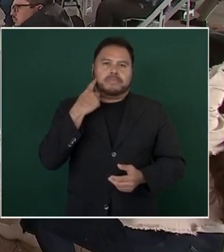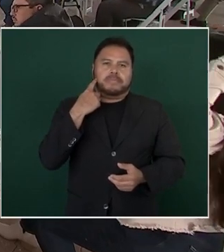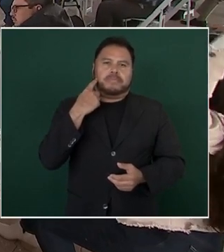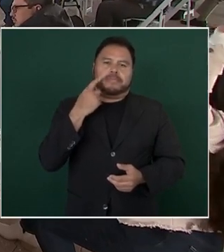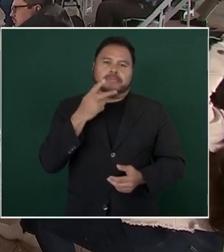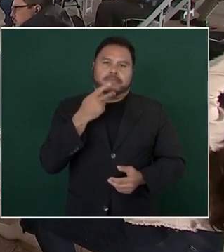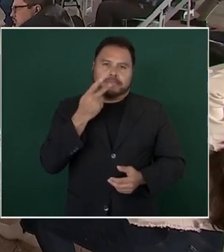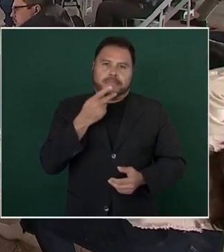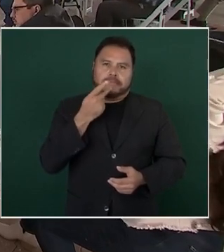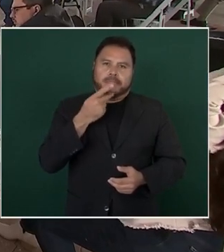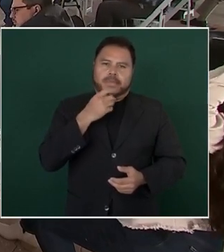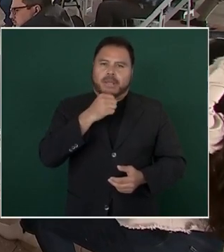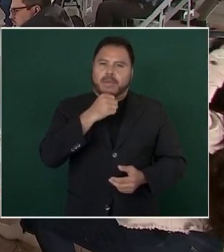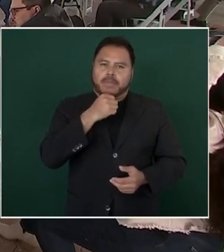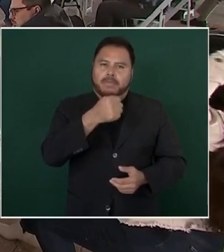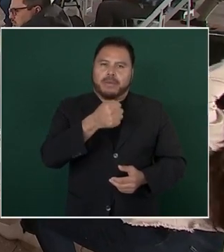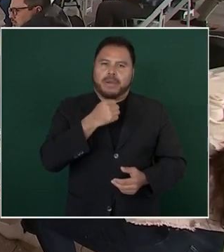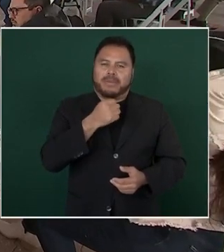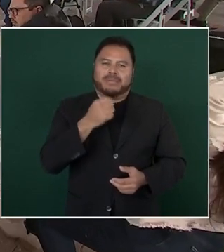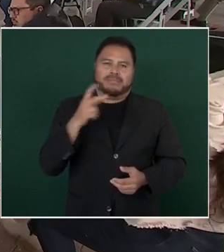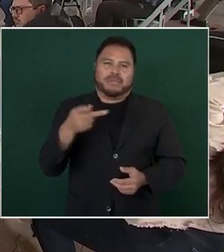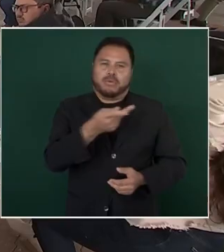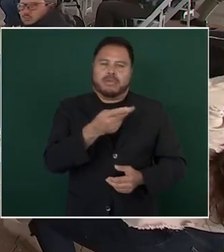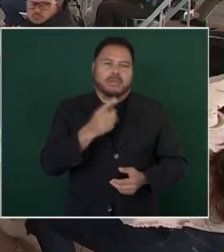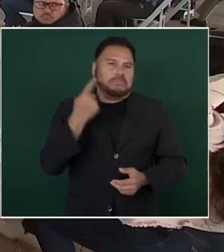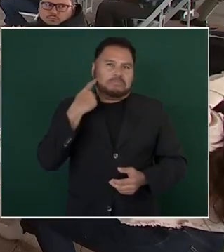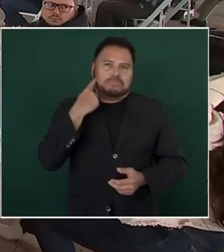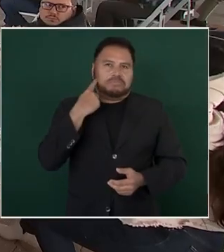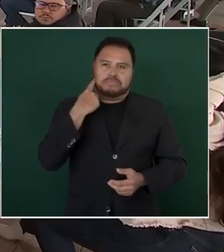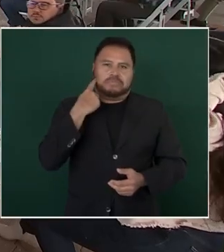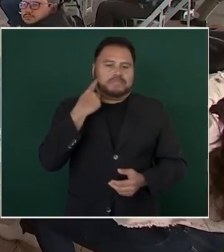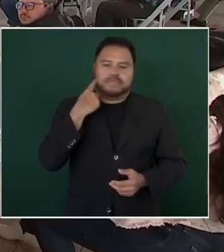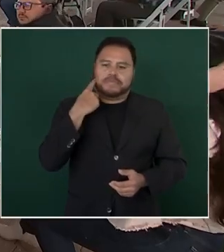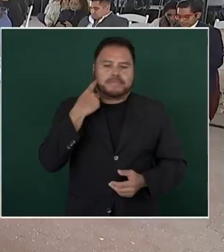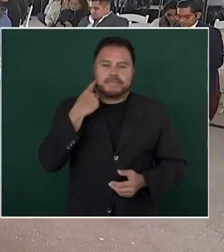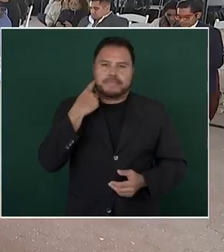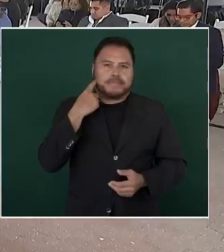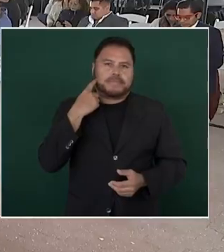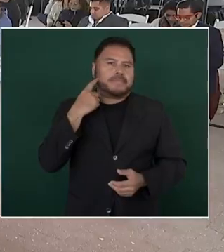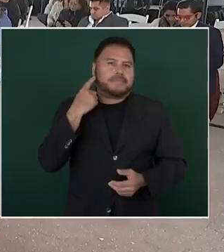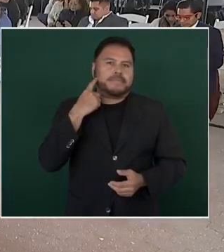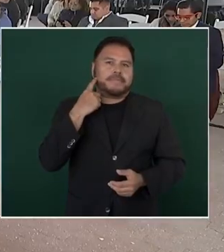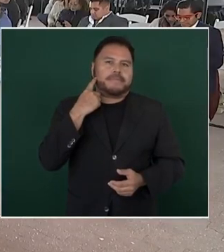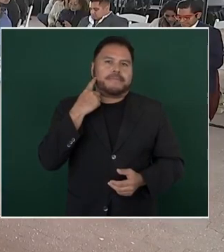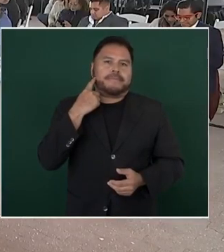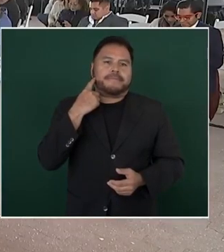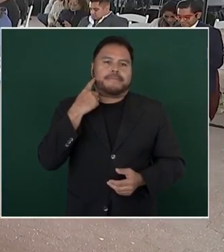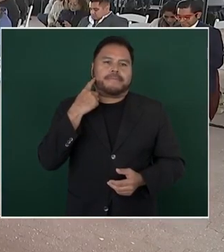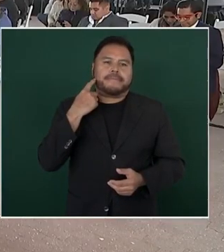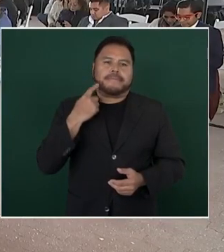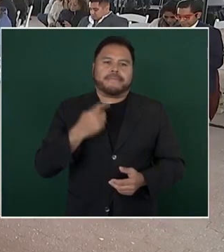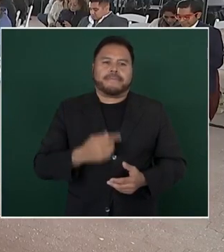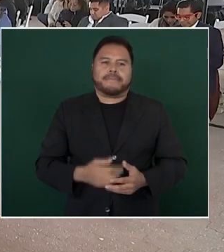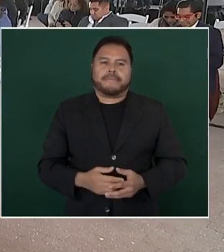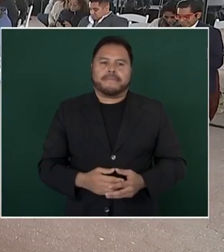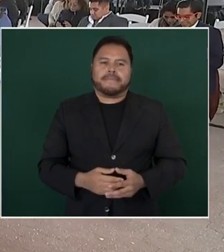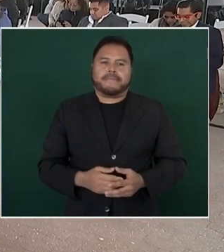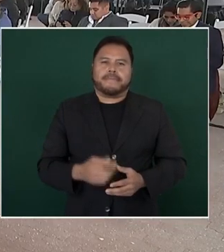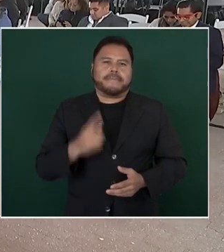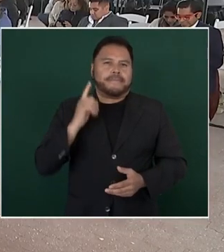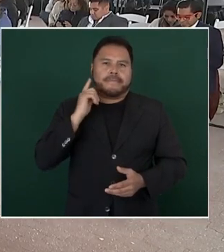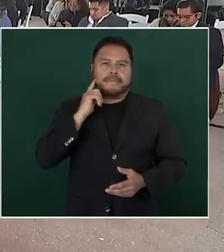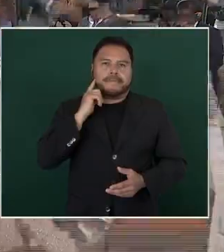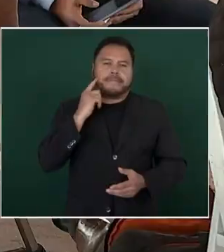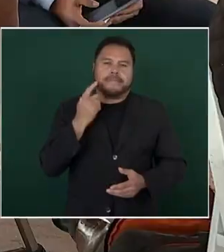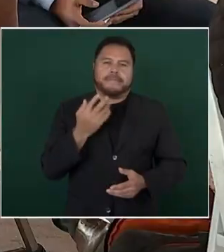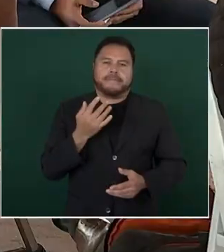Corazón Contento, que 300,000 alimentos diarios a los niños en Baja California, en los 7 municipios. En términos de boleros, pues a usted le gusta mucho